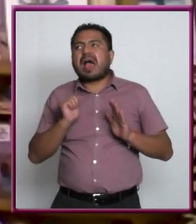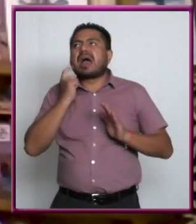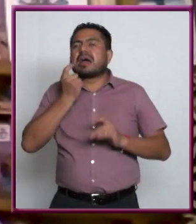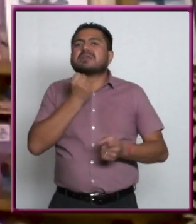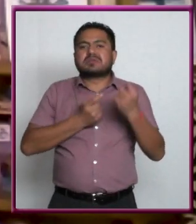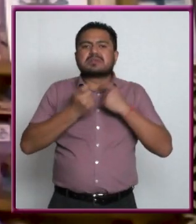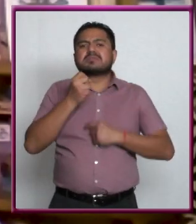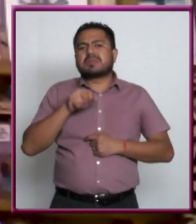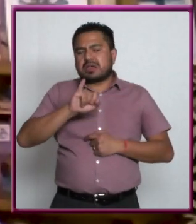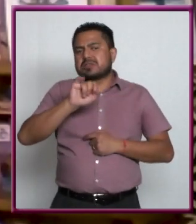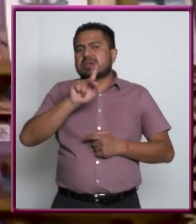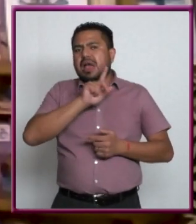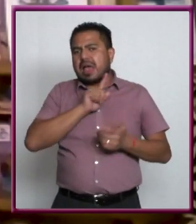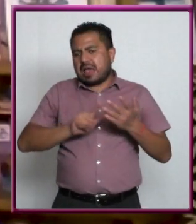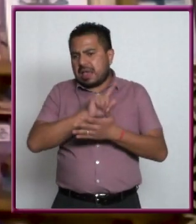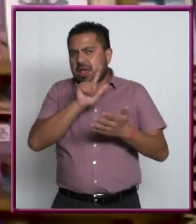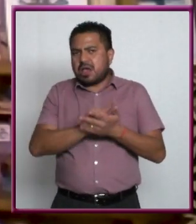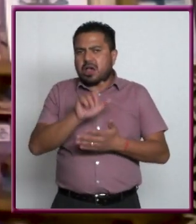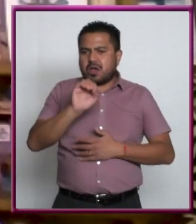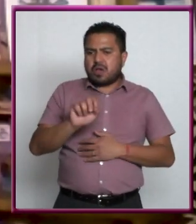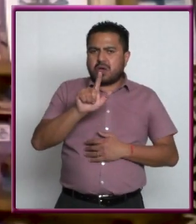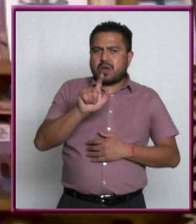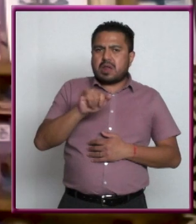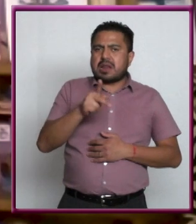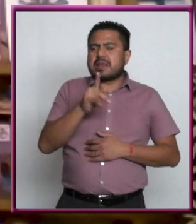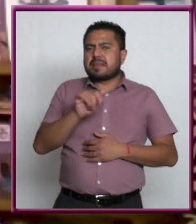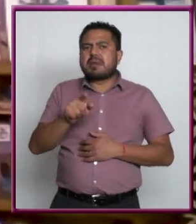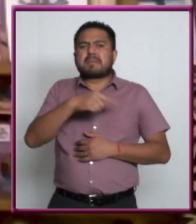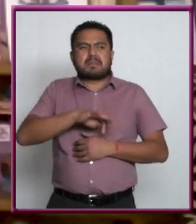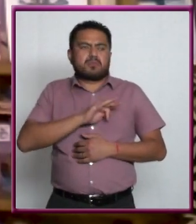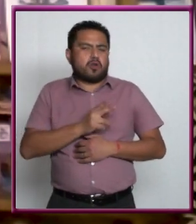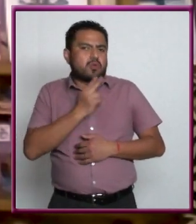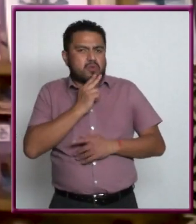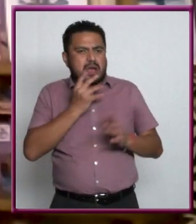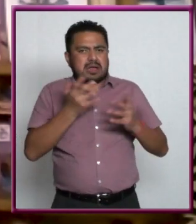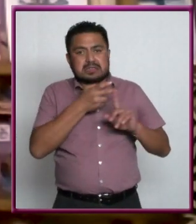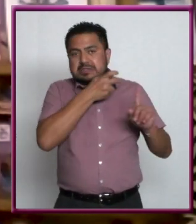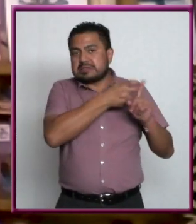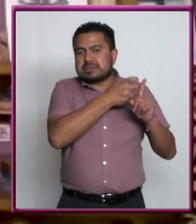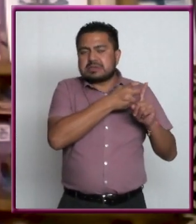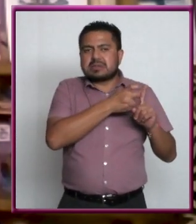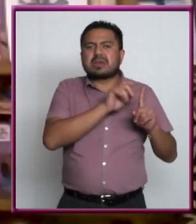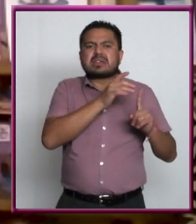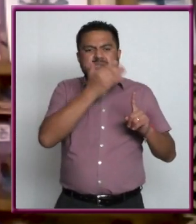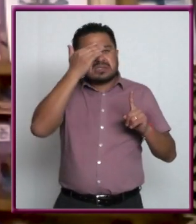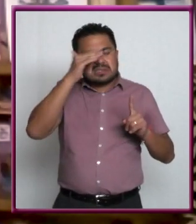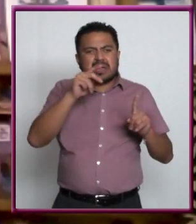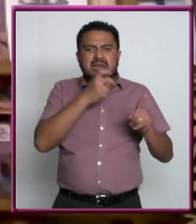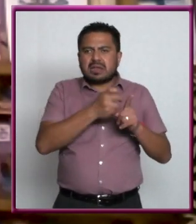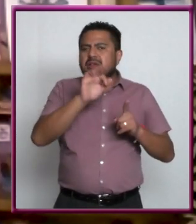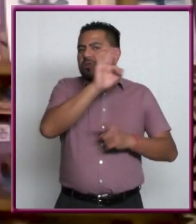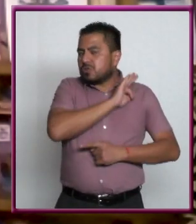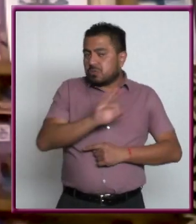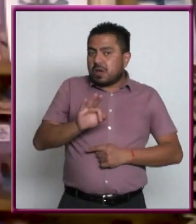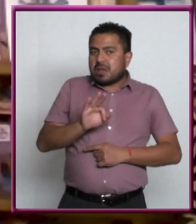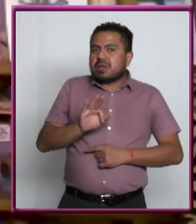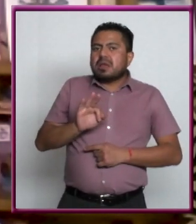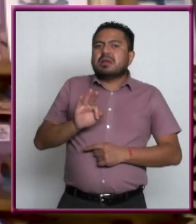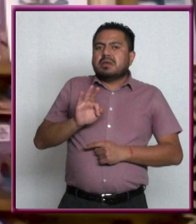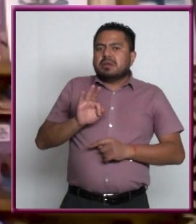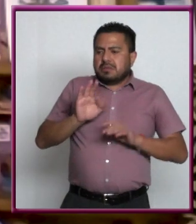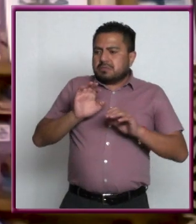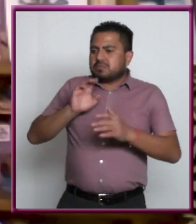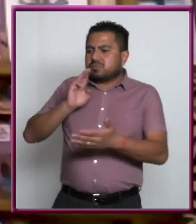un poco un albur, pero si existe la ley Olimpia hoy en día, pues hay que hacer uso de ellas y que se sepa que se